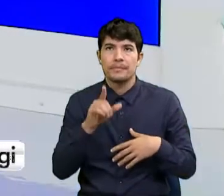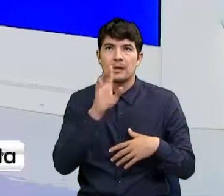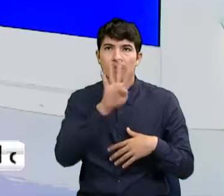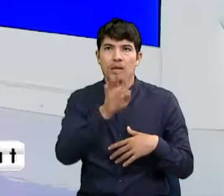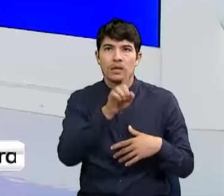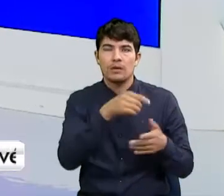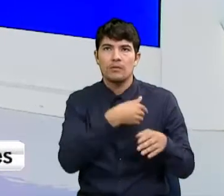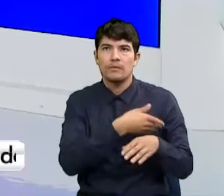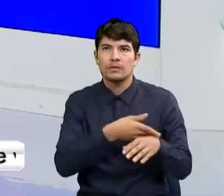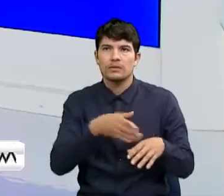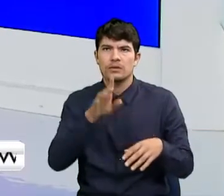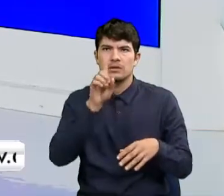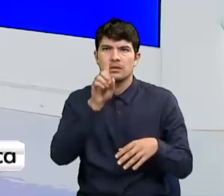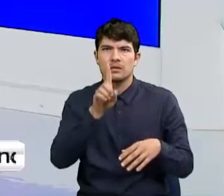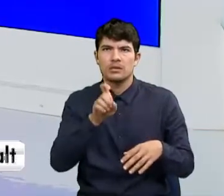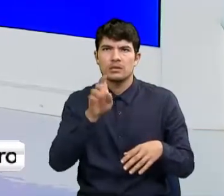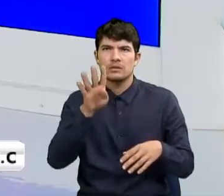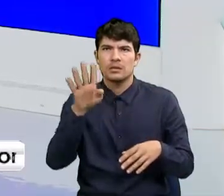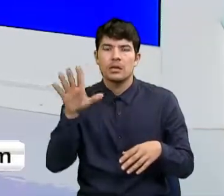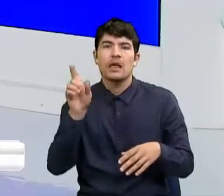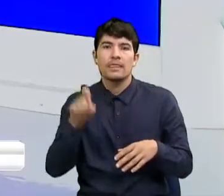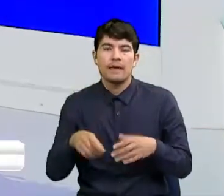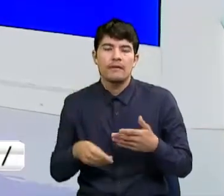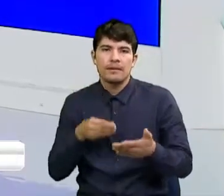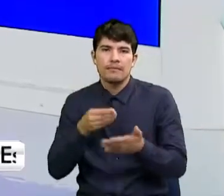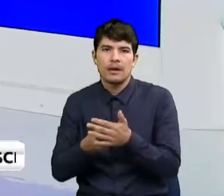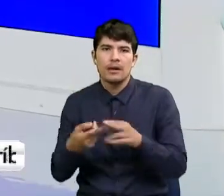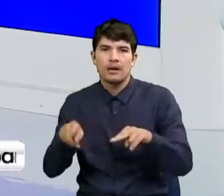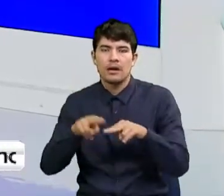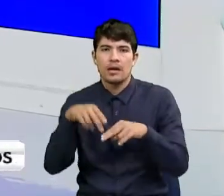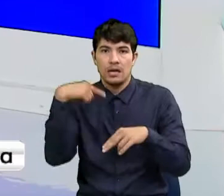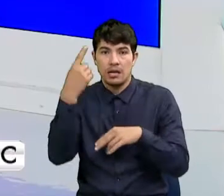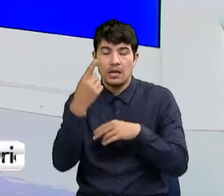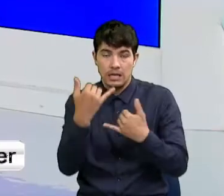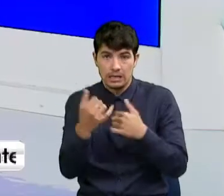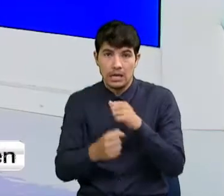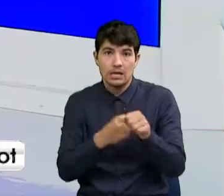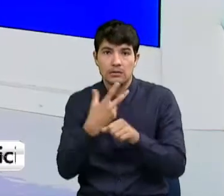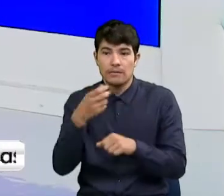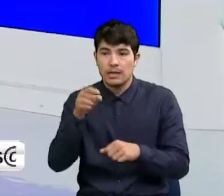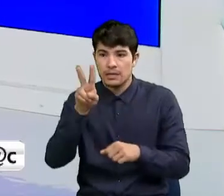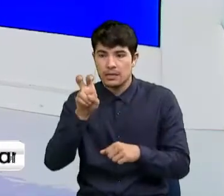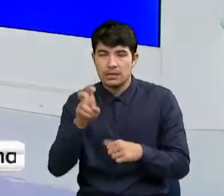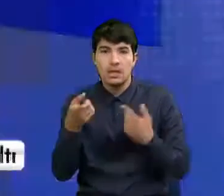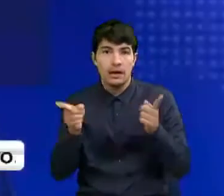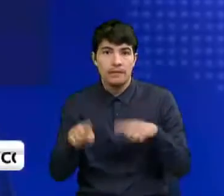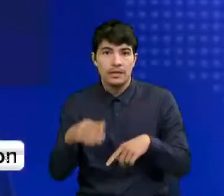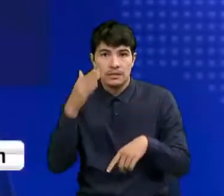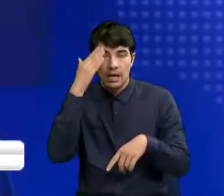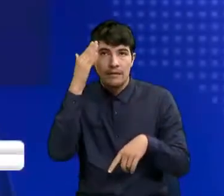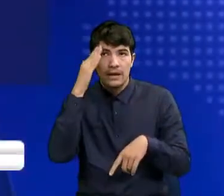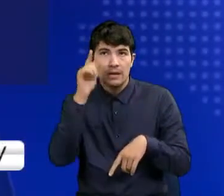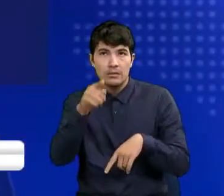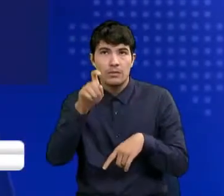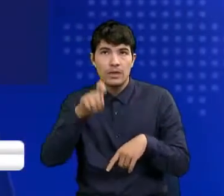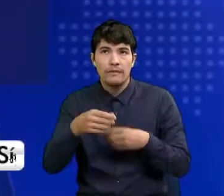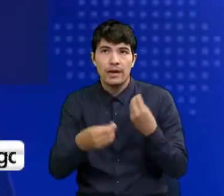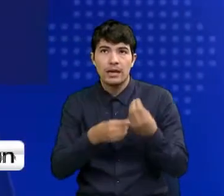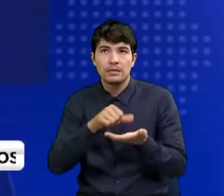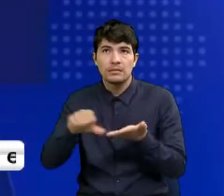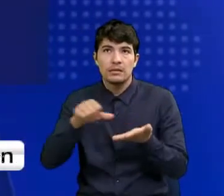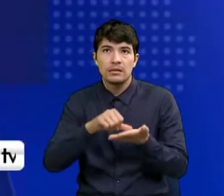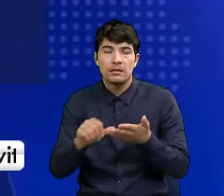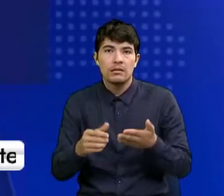654 mil pesos tendrán que declarar renta en el 2017 también tener presente los consumos que usted realice